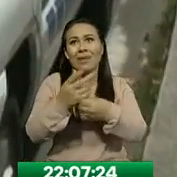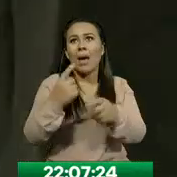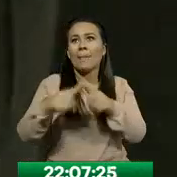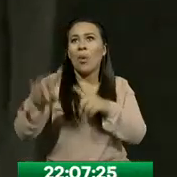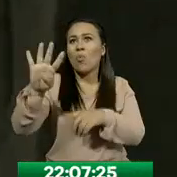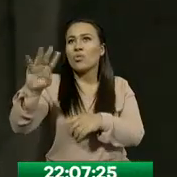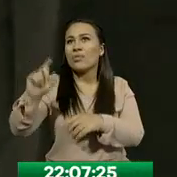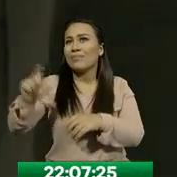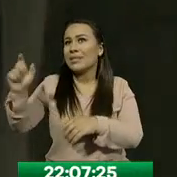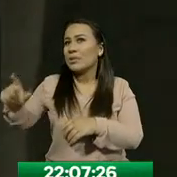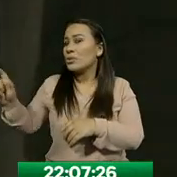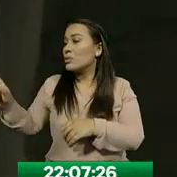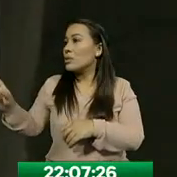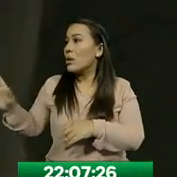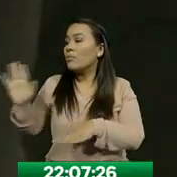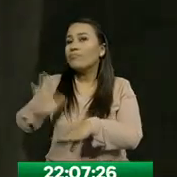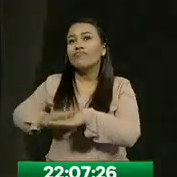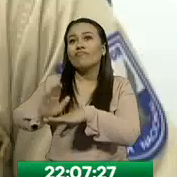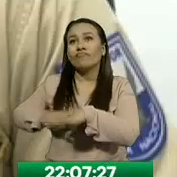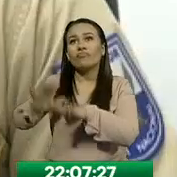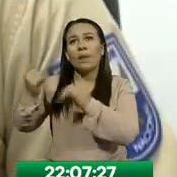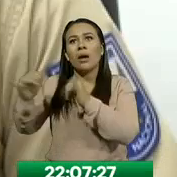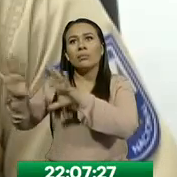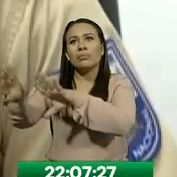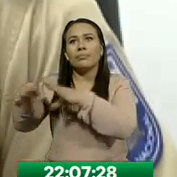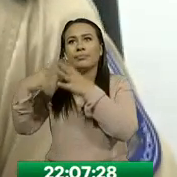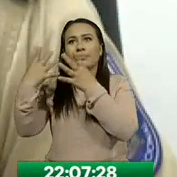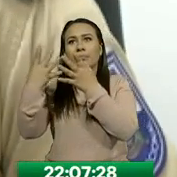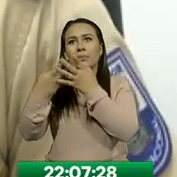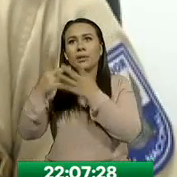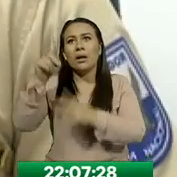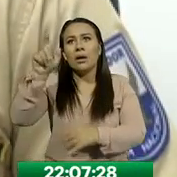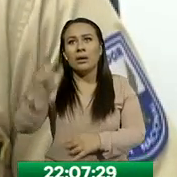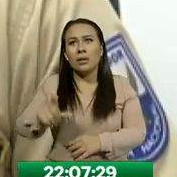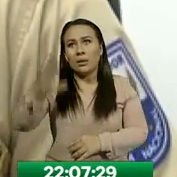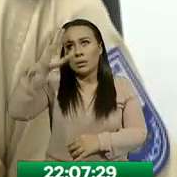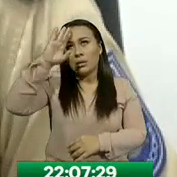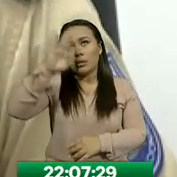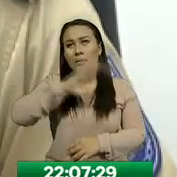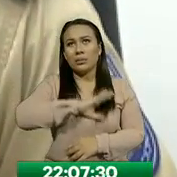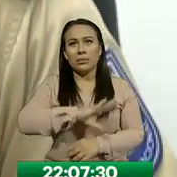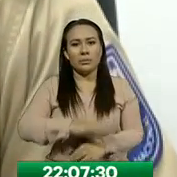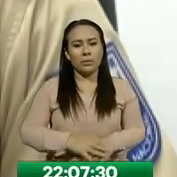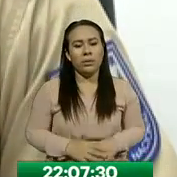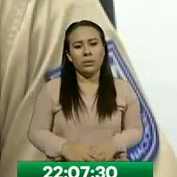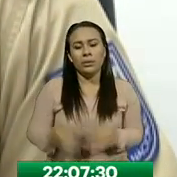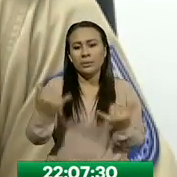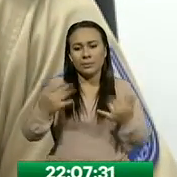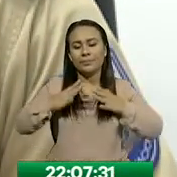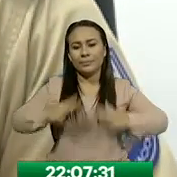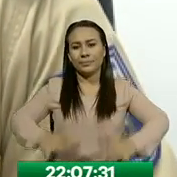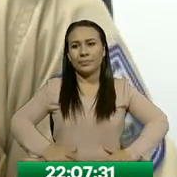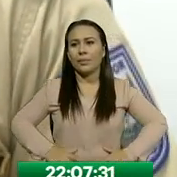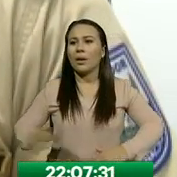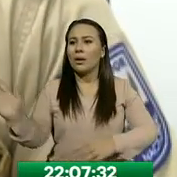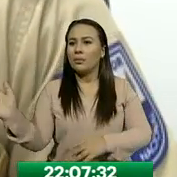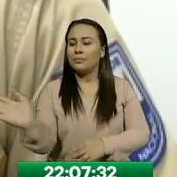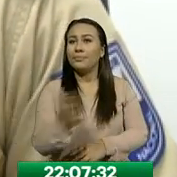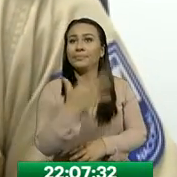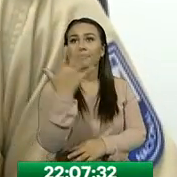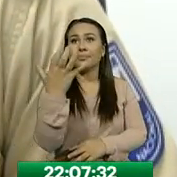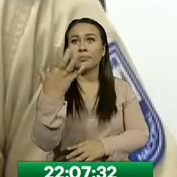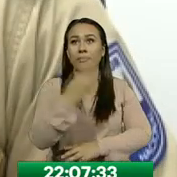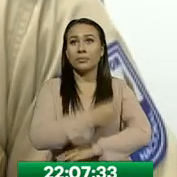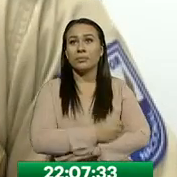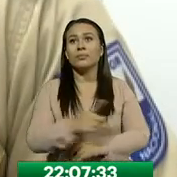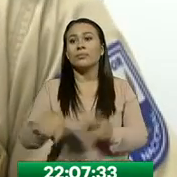cuatro presuntos atacantes fueron detenidos. Tenemos un servidor policial que fue dado con descanso médico 15 días, el